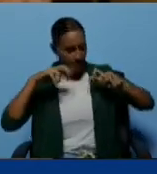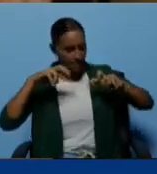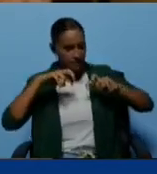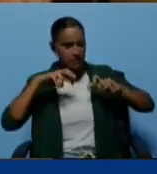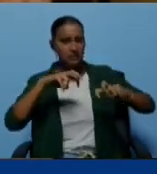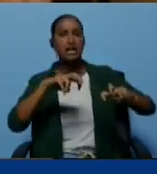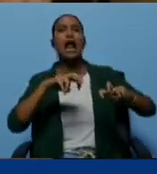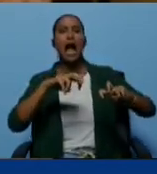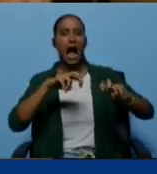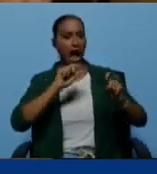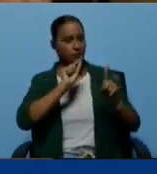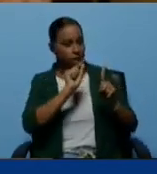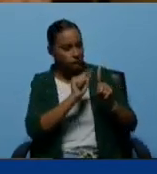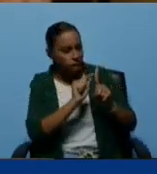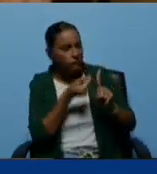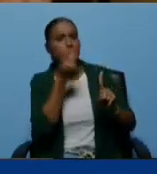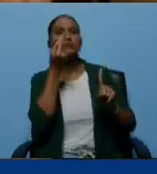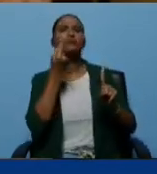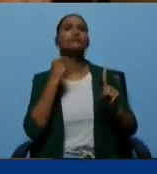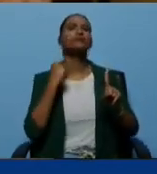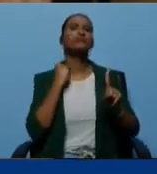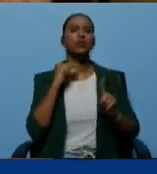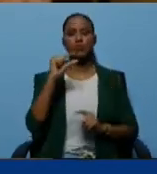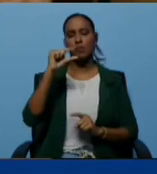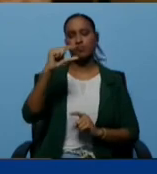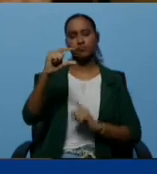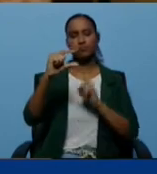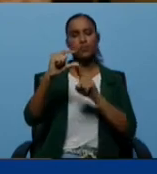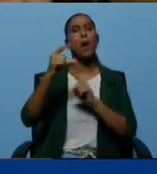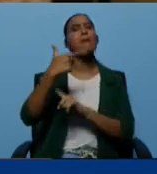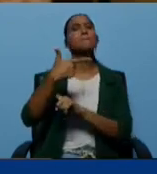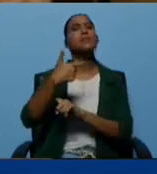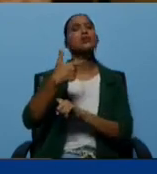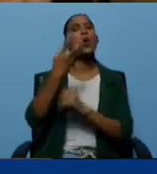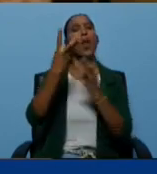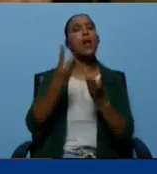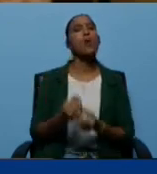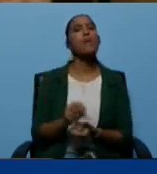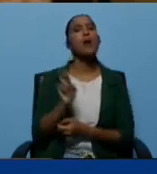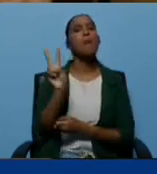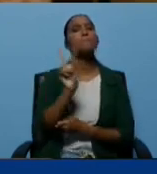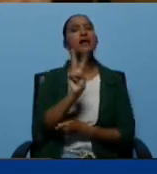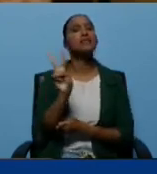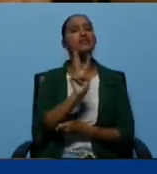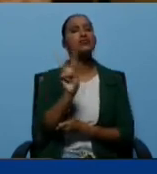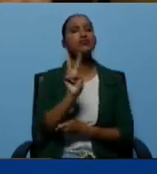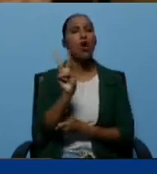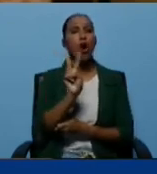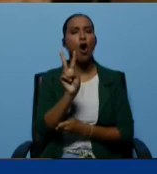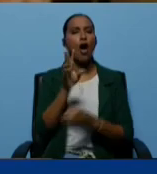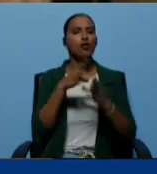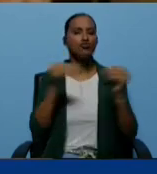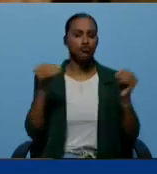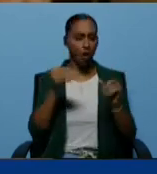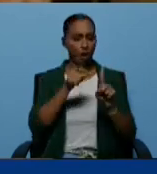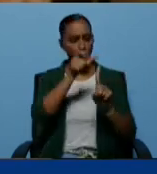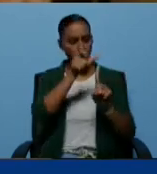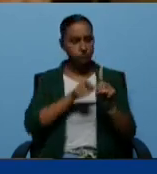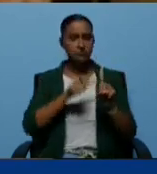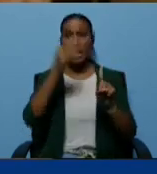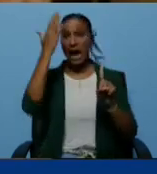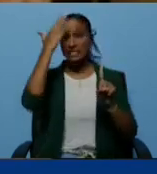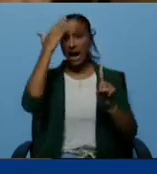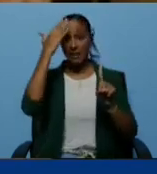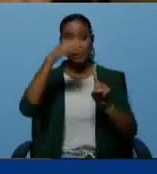un proyectil calibre 22 alojado en la segunda vértebra cervical. De los elementos que se